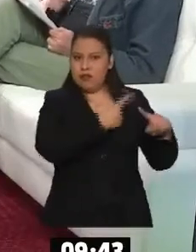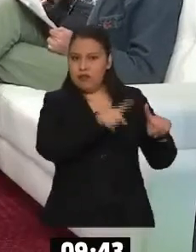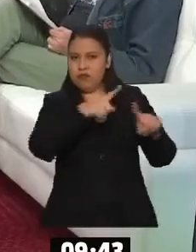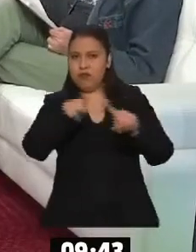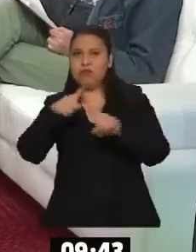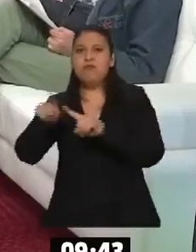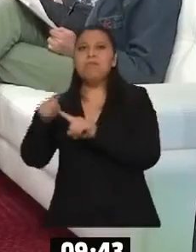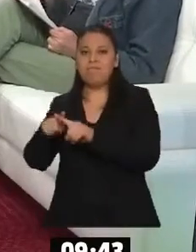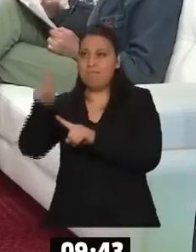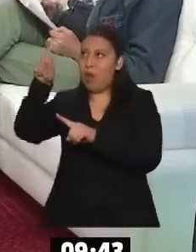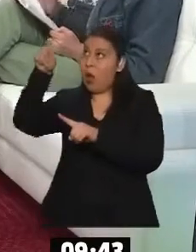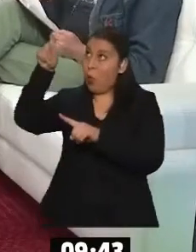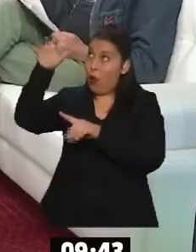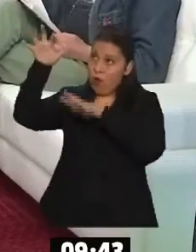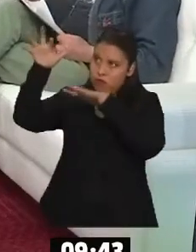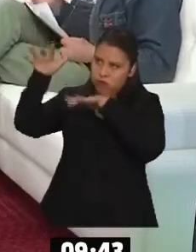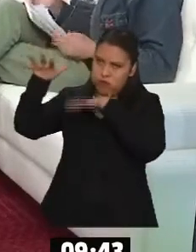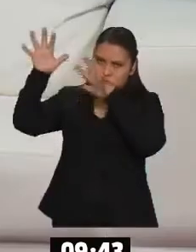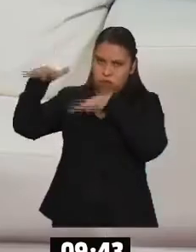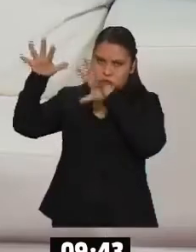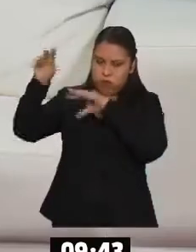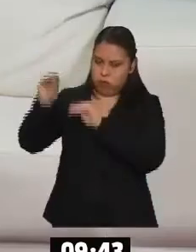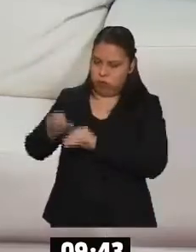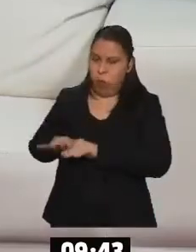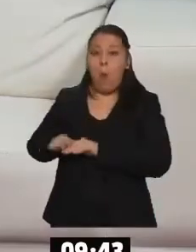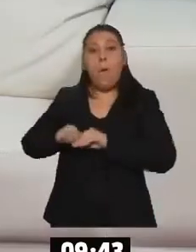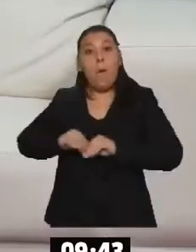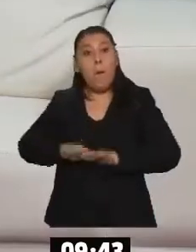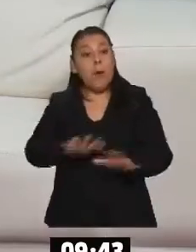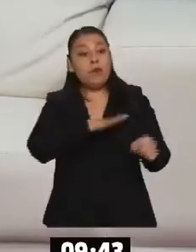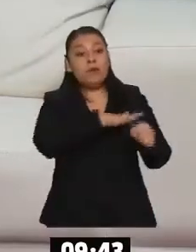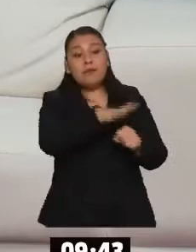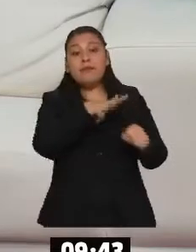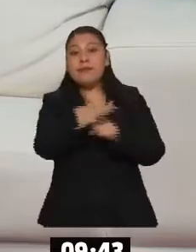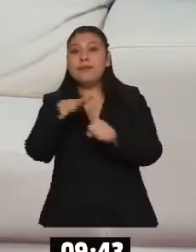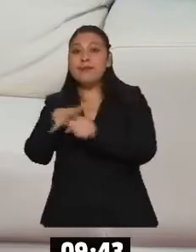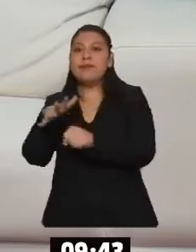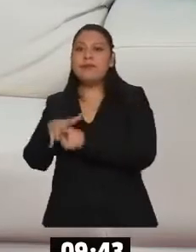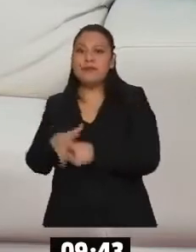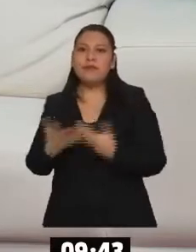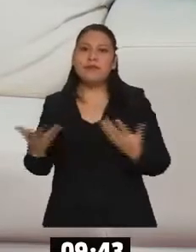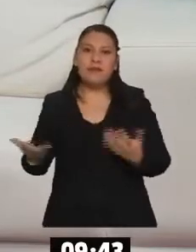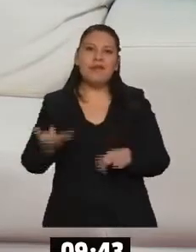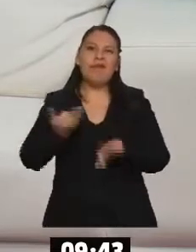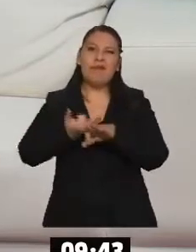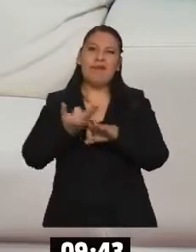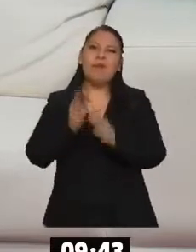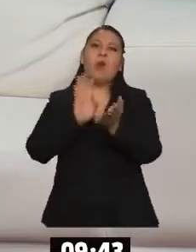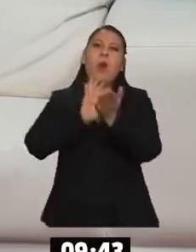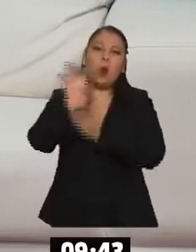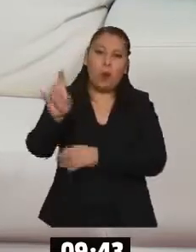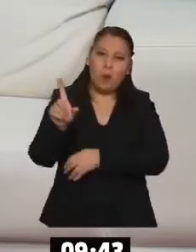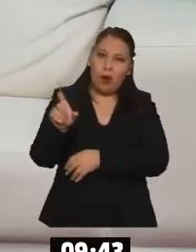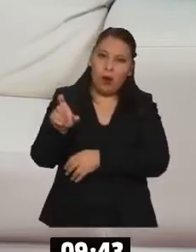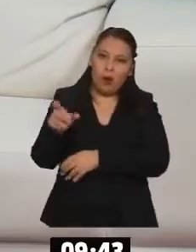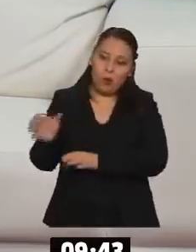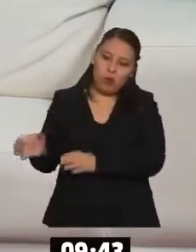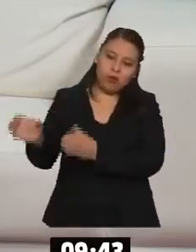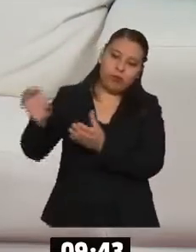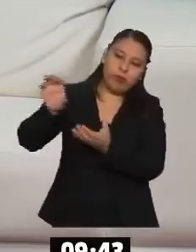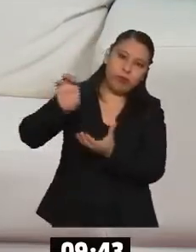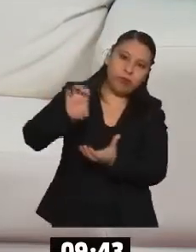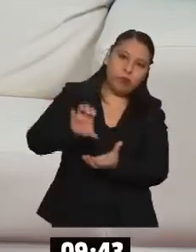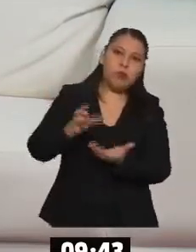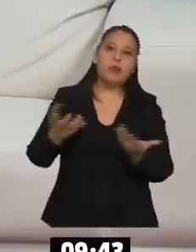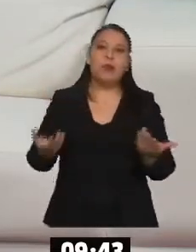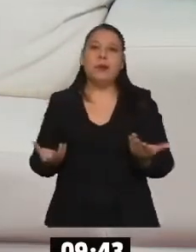a lo que se gasta o lo que se gastaba con el abasto por pipas con la compra de garrafones y algo bueno en tanto